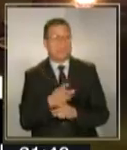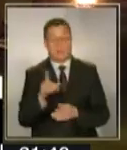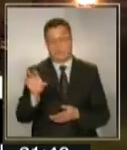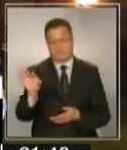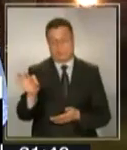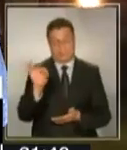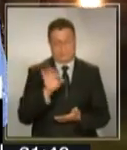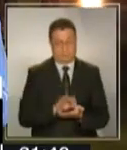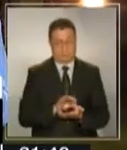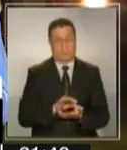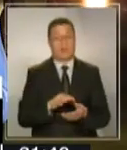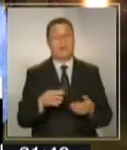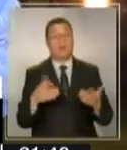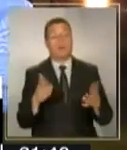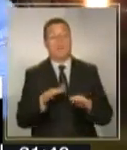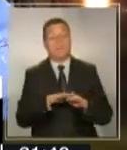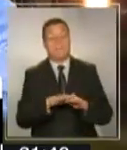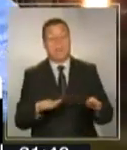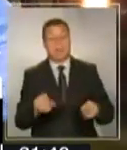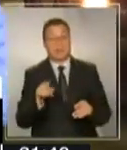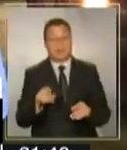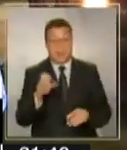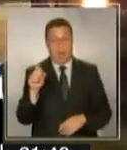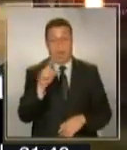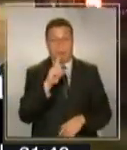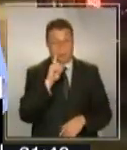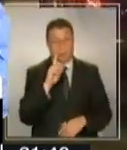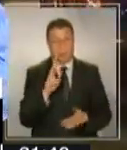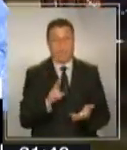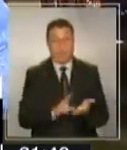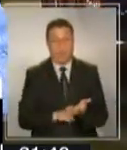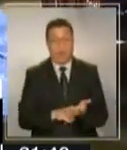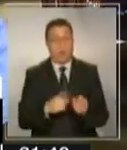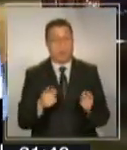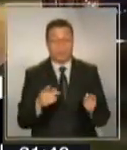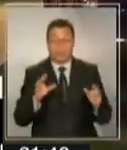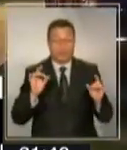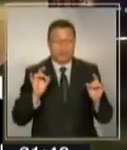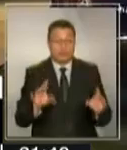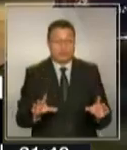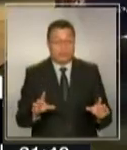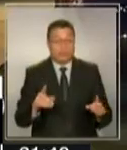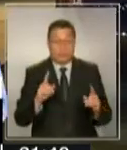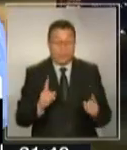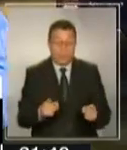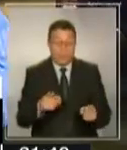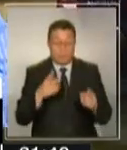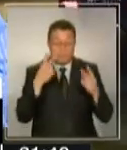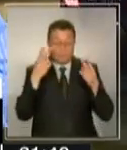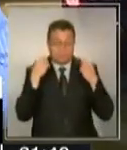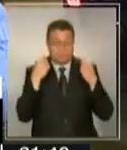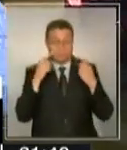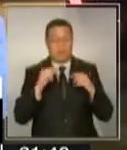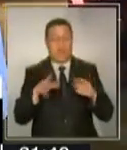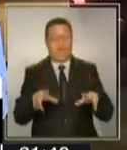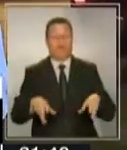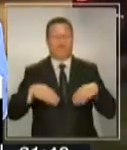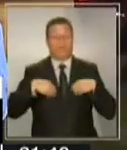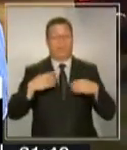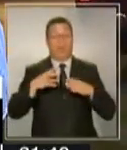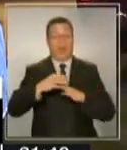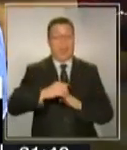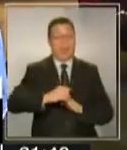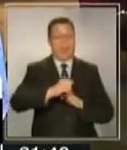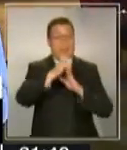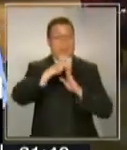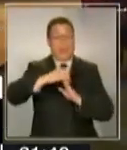incorporarlo a la mesa y eso es así. Pero bueno, son los costos que hay que pagar cuando uno quiere asumir un liderazgo en